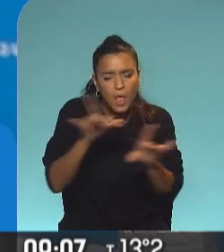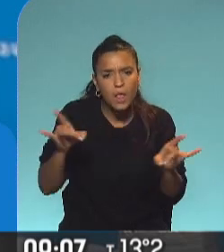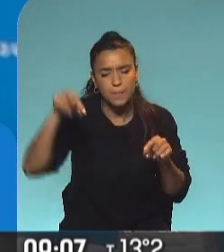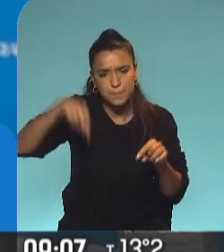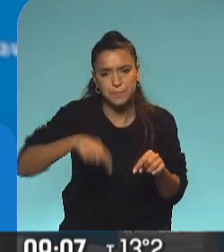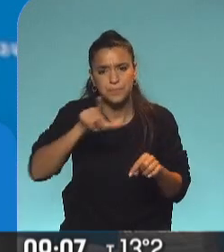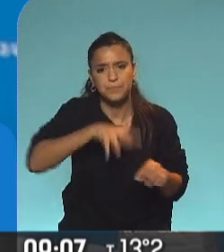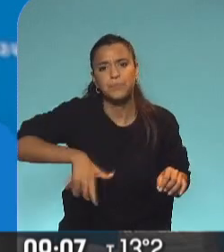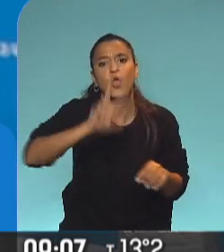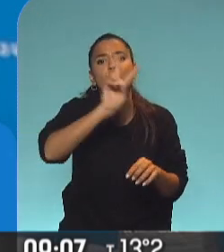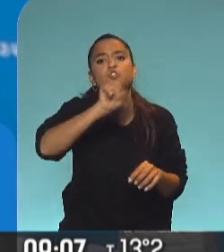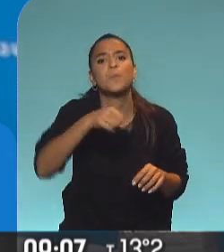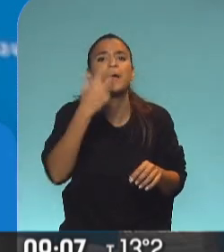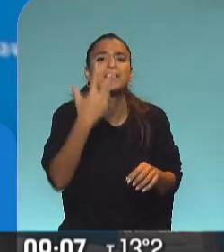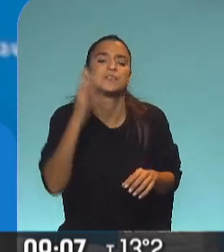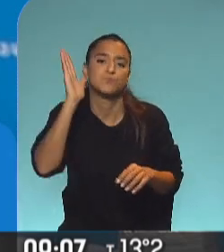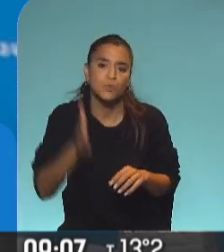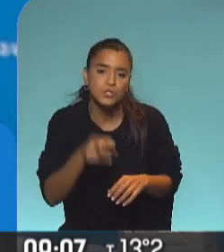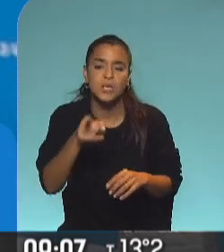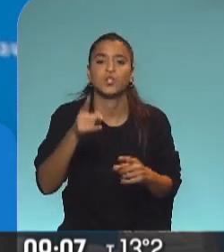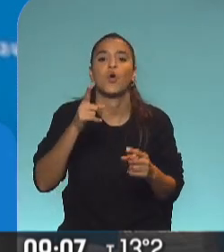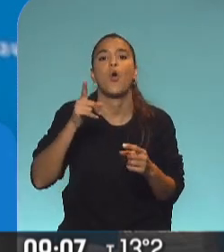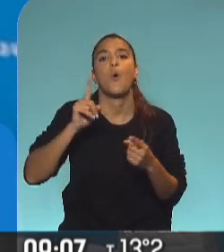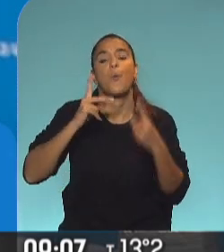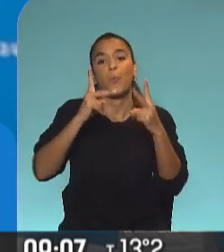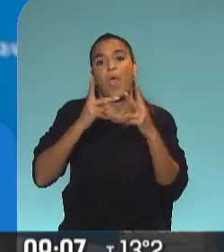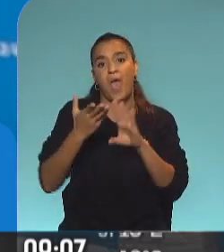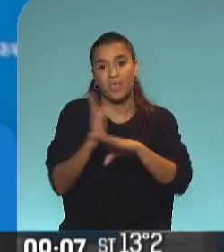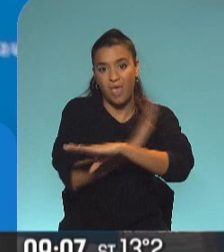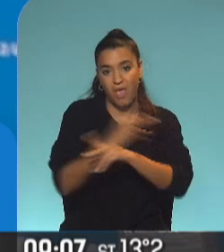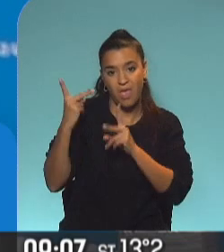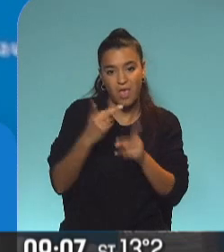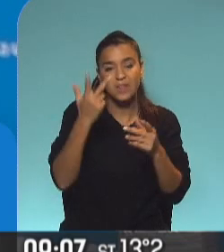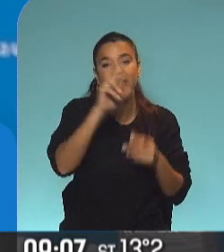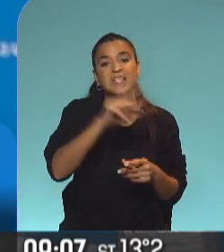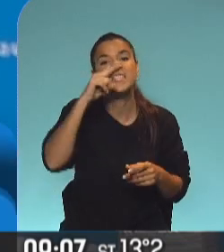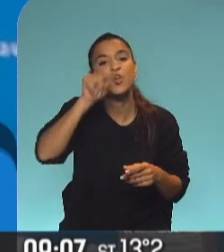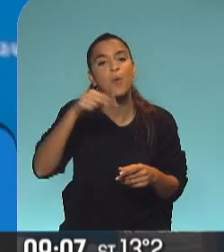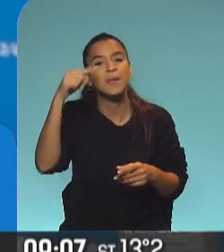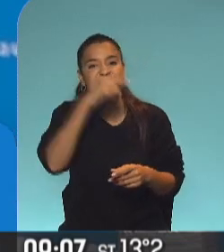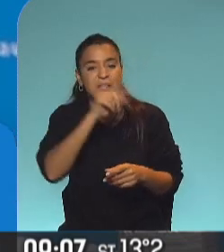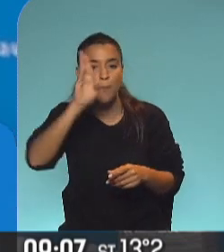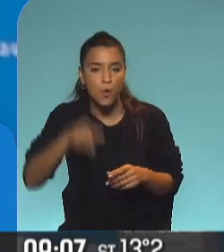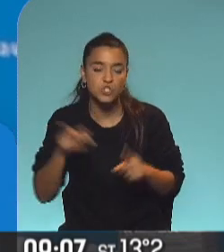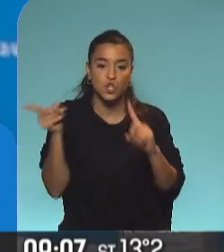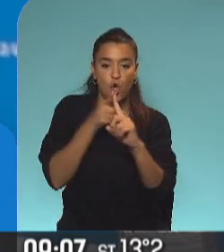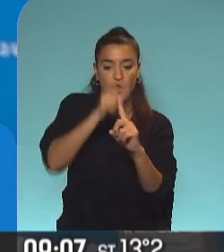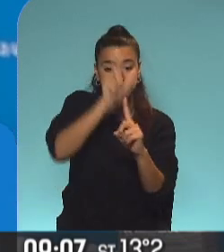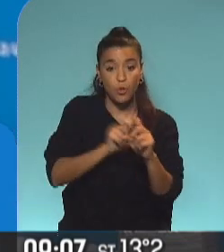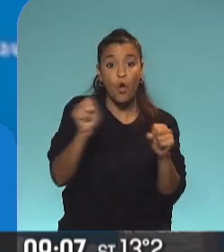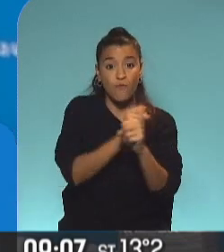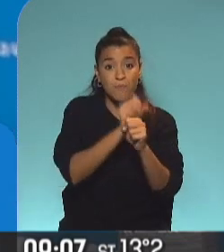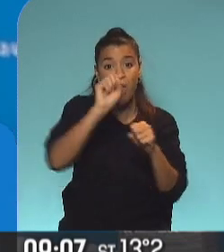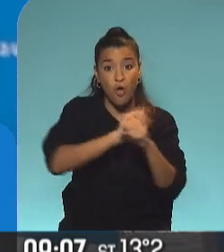nuestra población, en un 2,3% se relaciona con un viaje, en un 37,7% con un contacto estrecho, con un caso confirmado